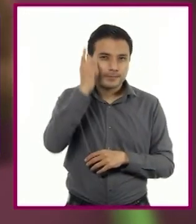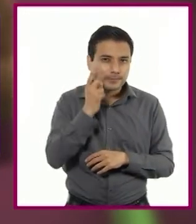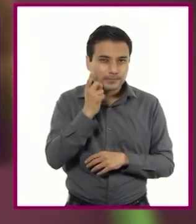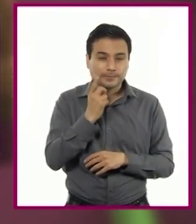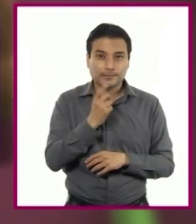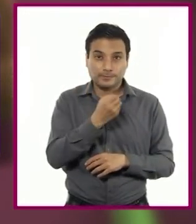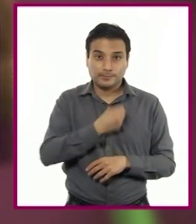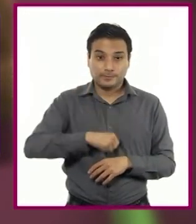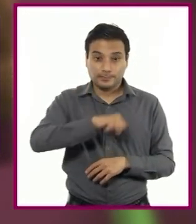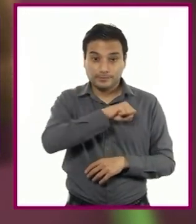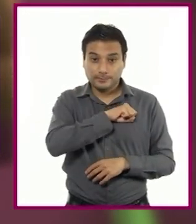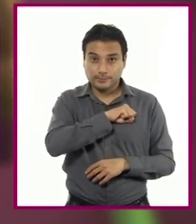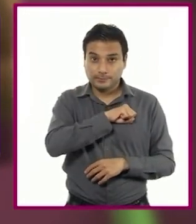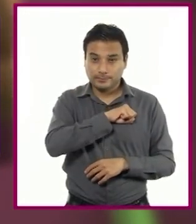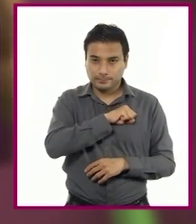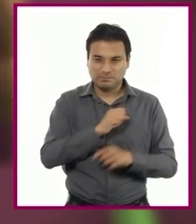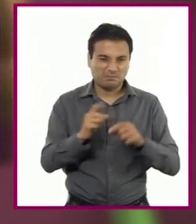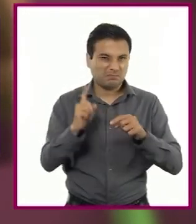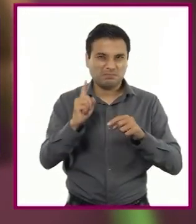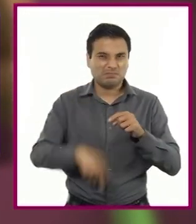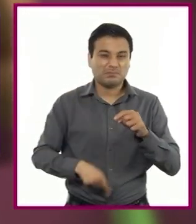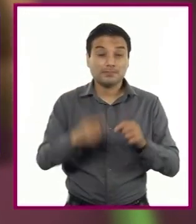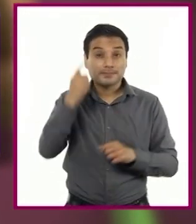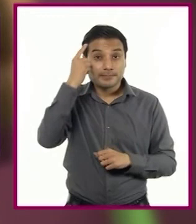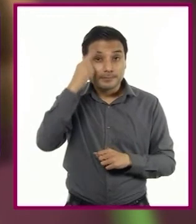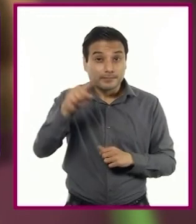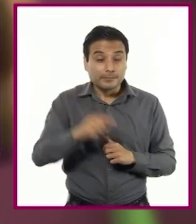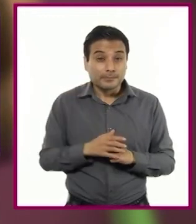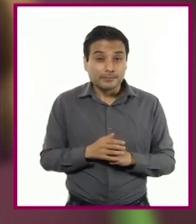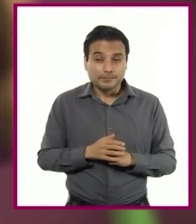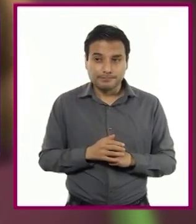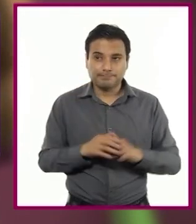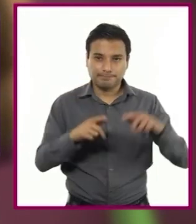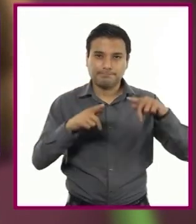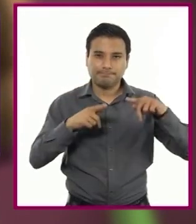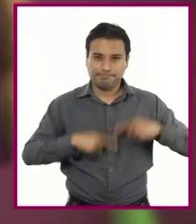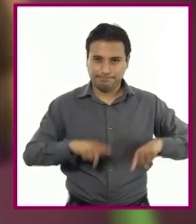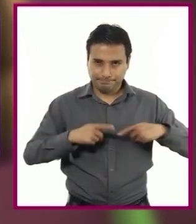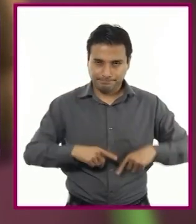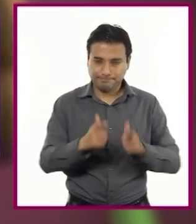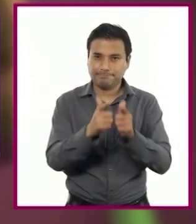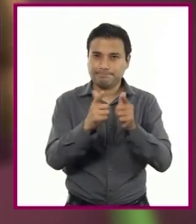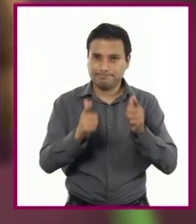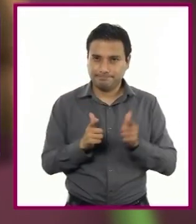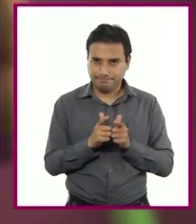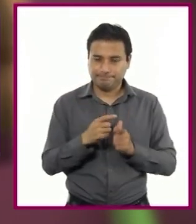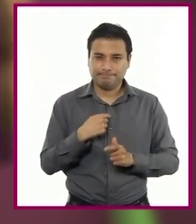salud, con la intención de causar la destrucción de una población.